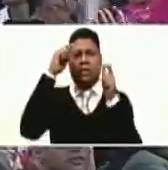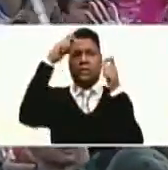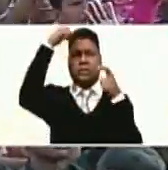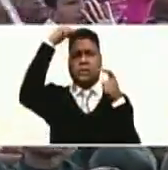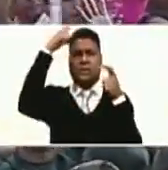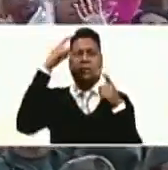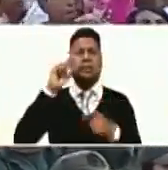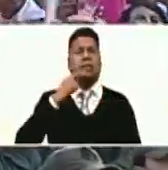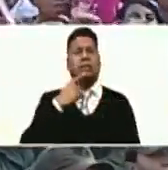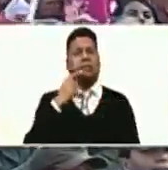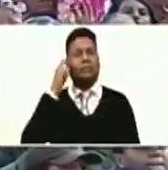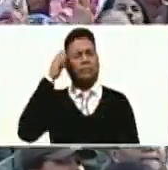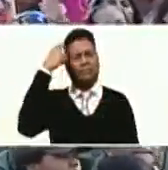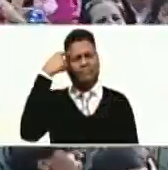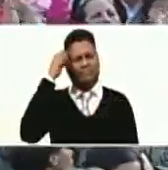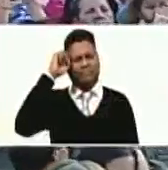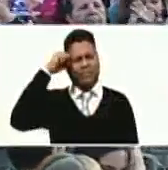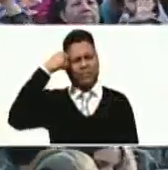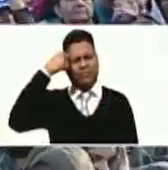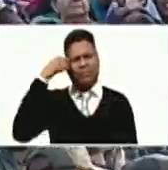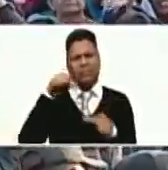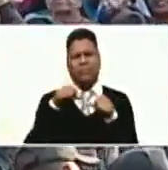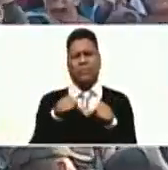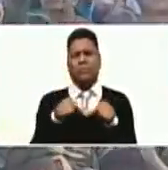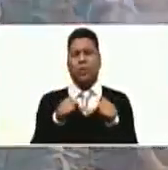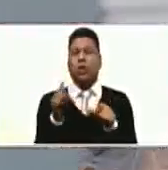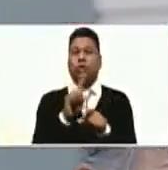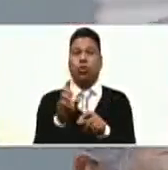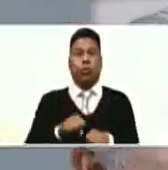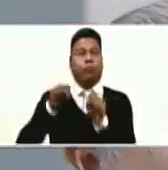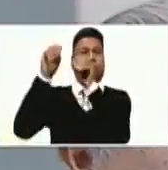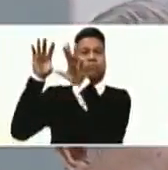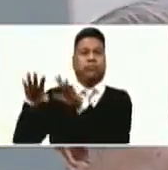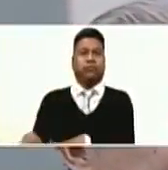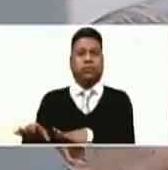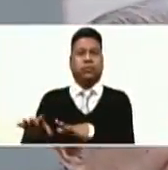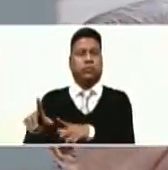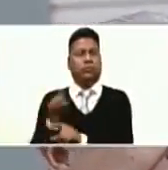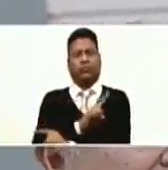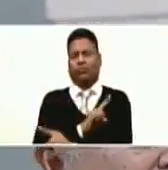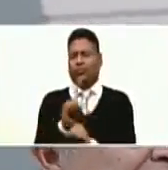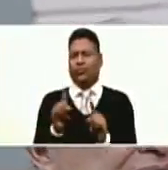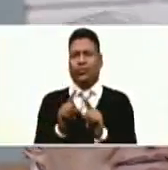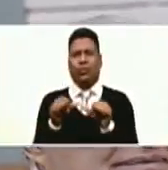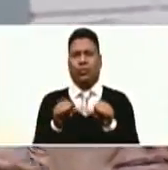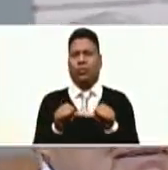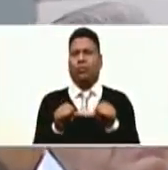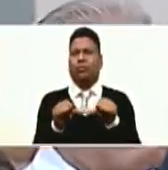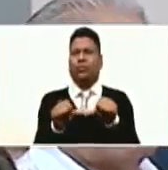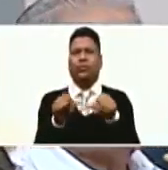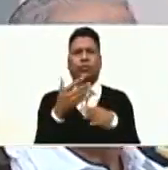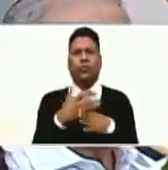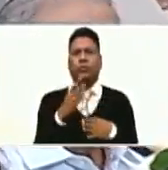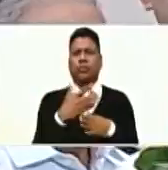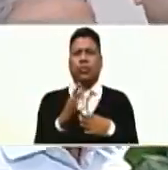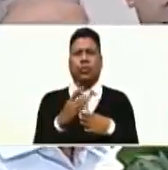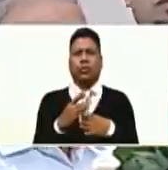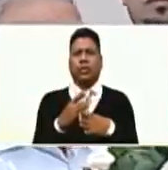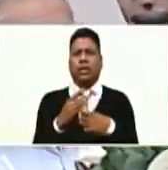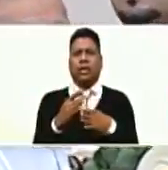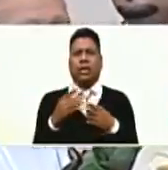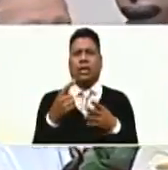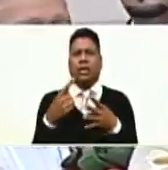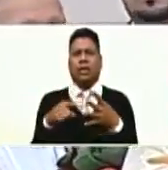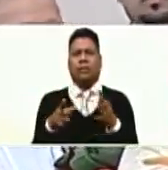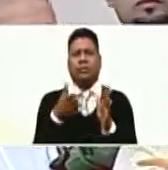y recalcando su compromiso de no abandonar la lucha y de seguir combatiendo pase lo que pase. Vamos